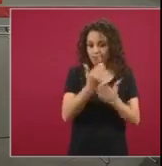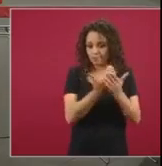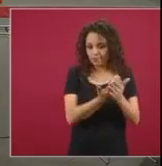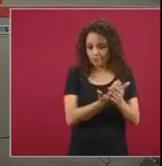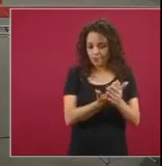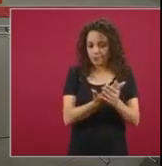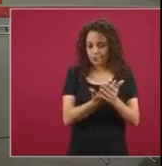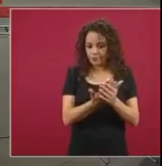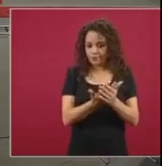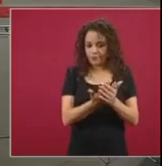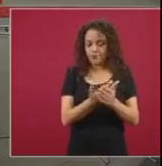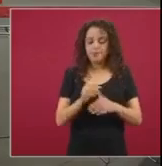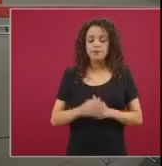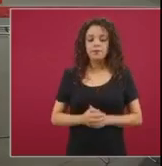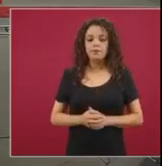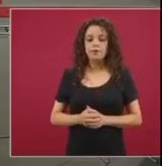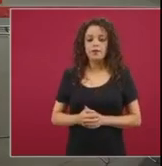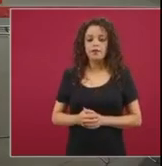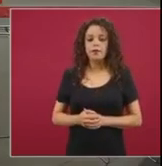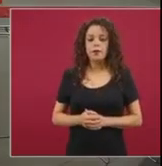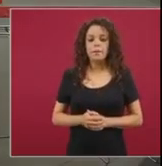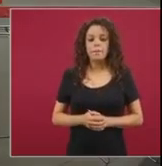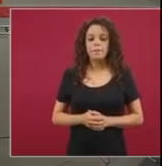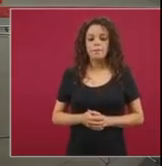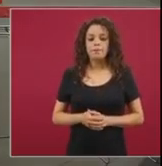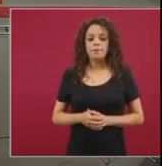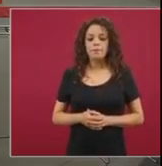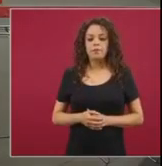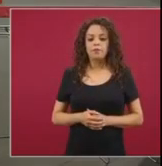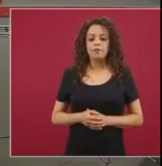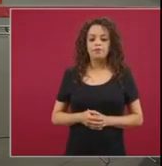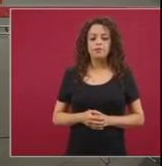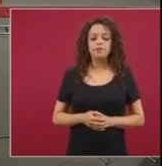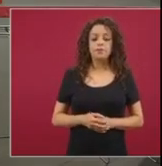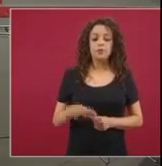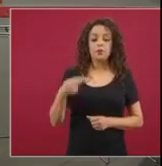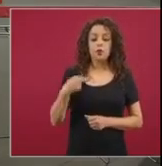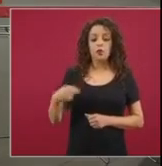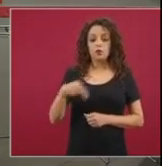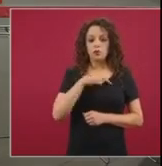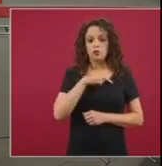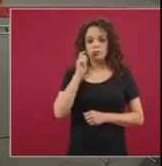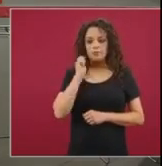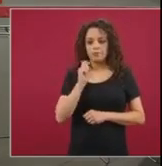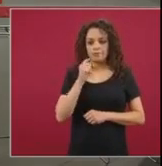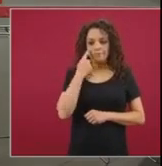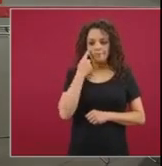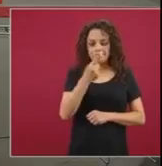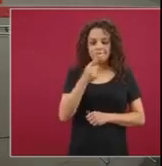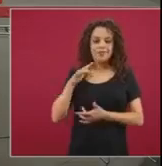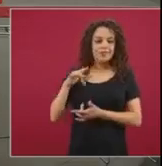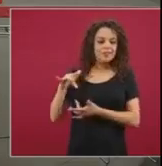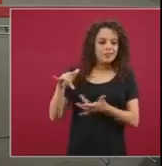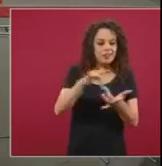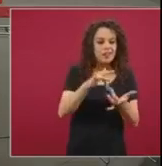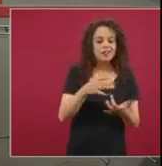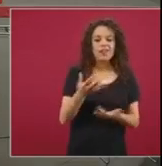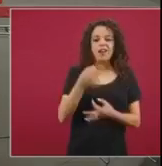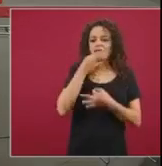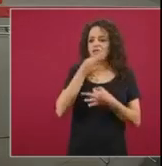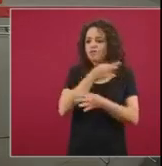Pues estamos aquí ahorita viendo y monitoreando ya los portales, las redes, las